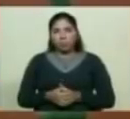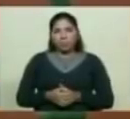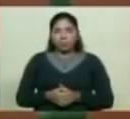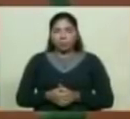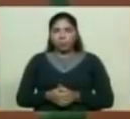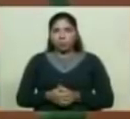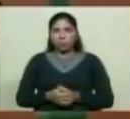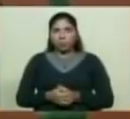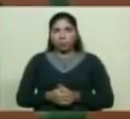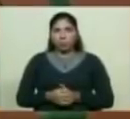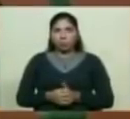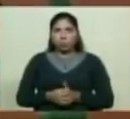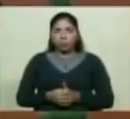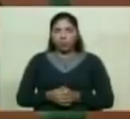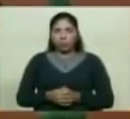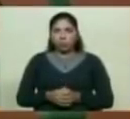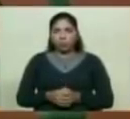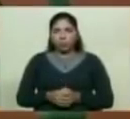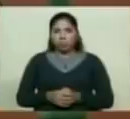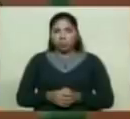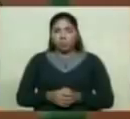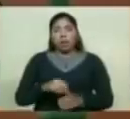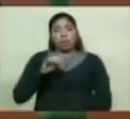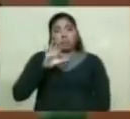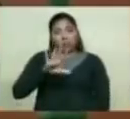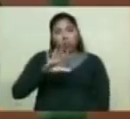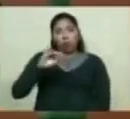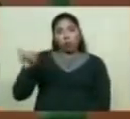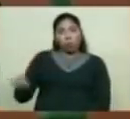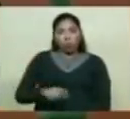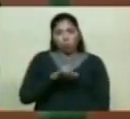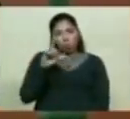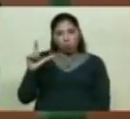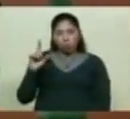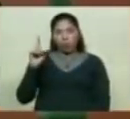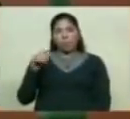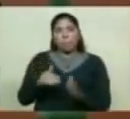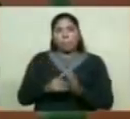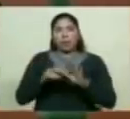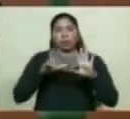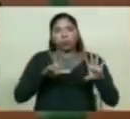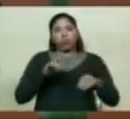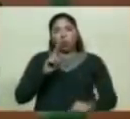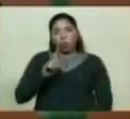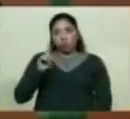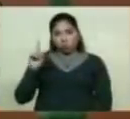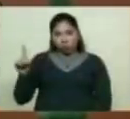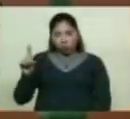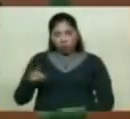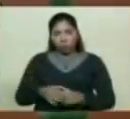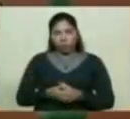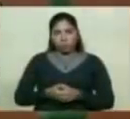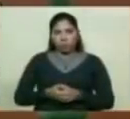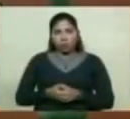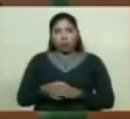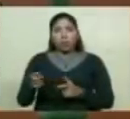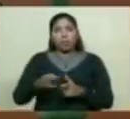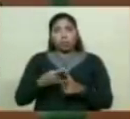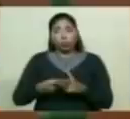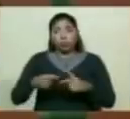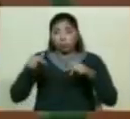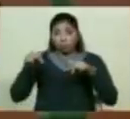emergido el 5 de julio de 1811 es por eso que angostura